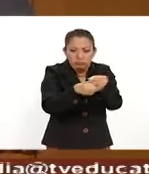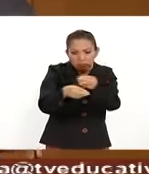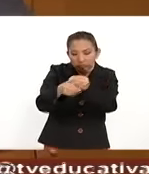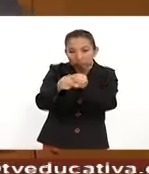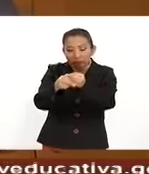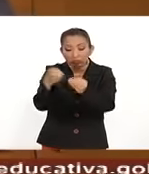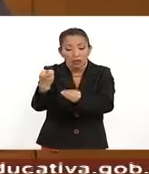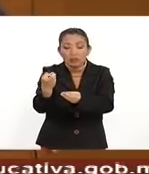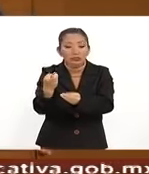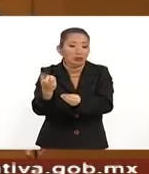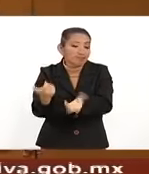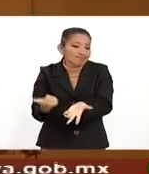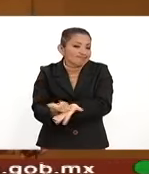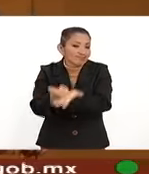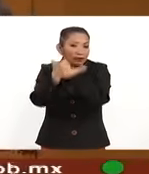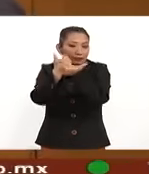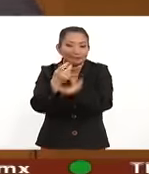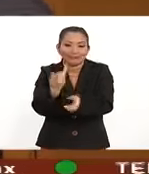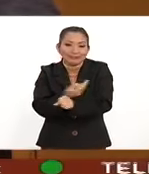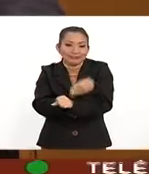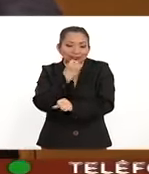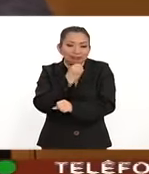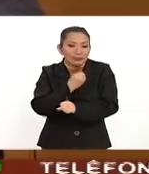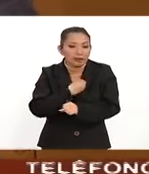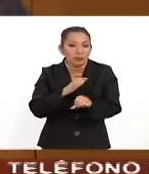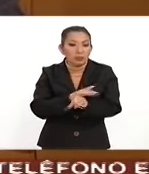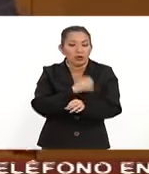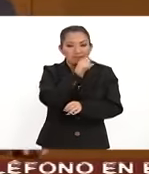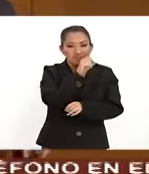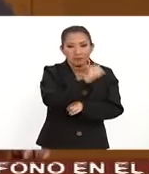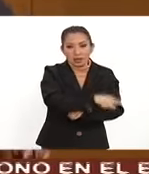son ajustes que pues tienen que suceder por